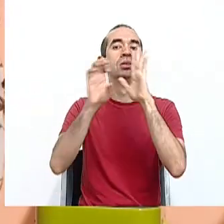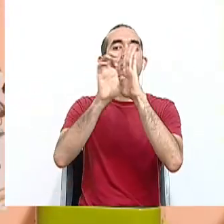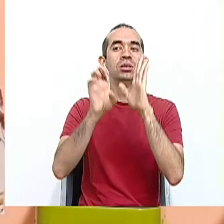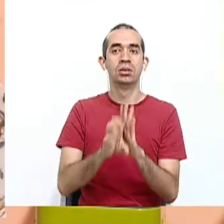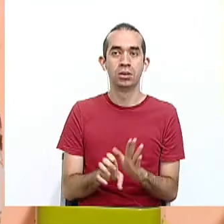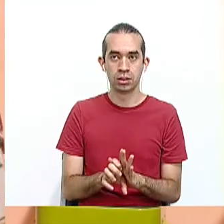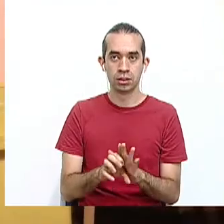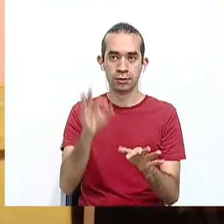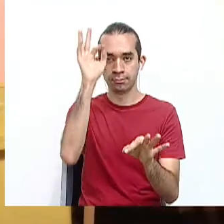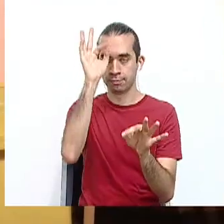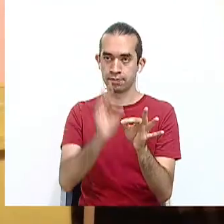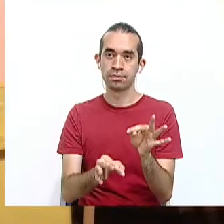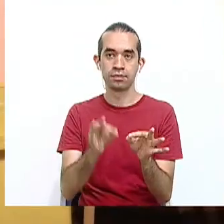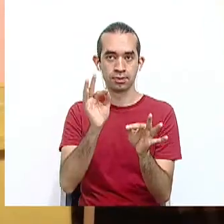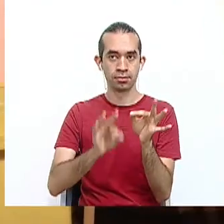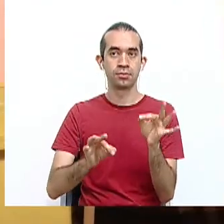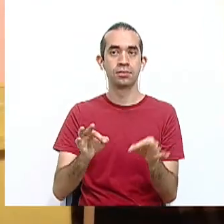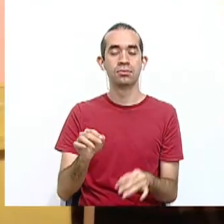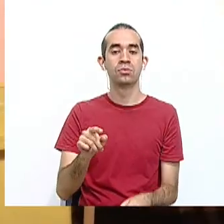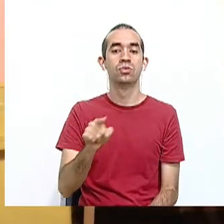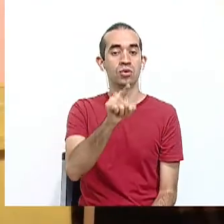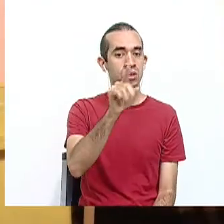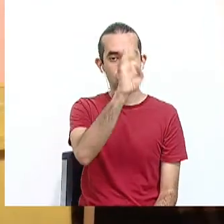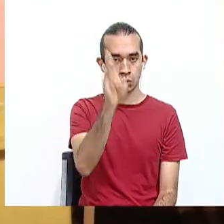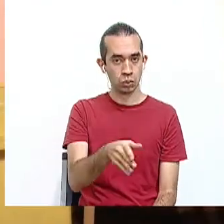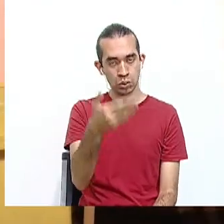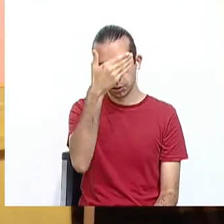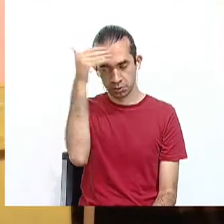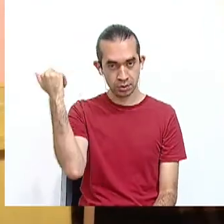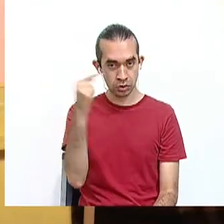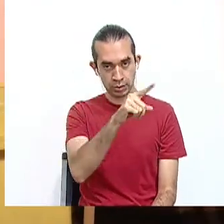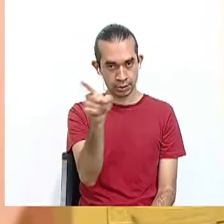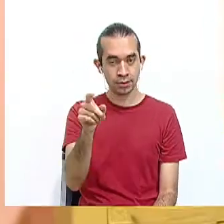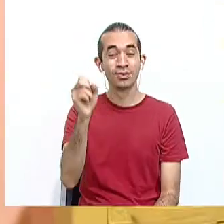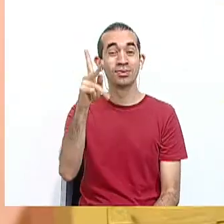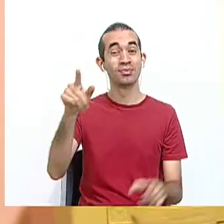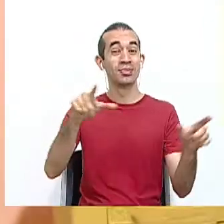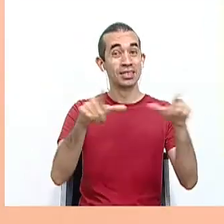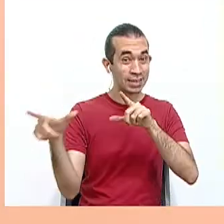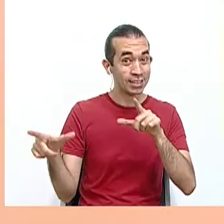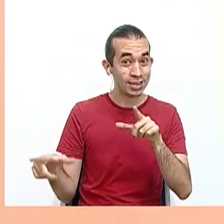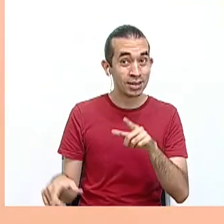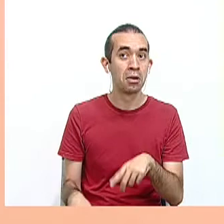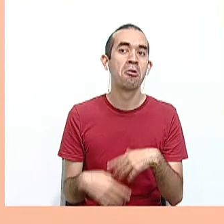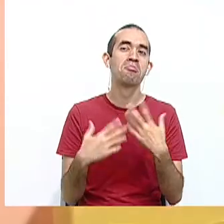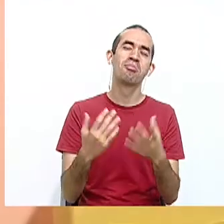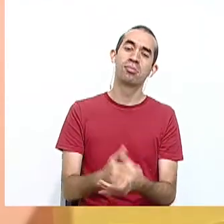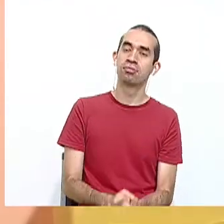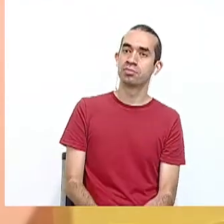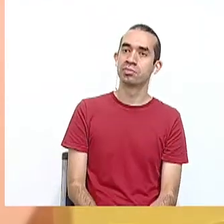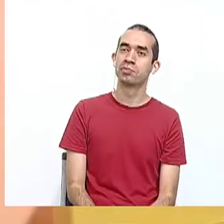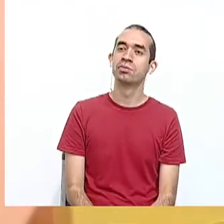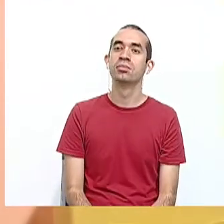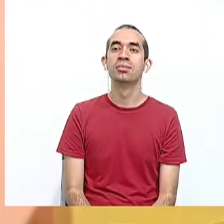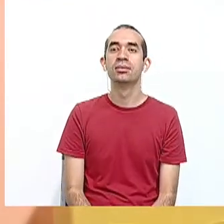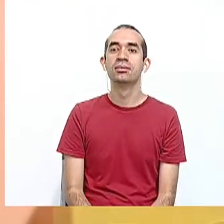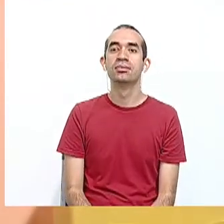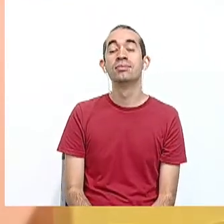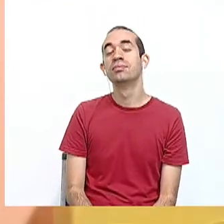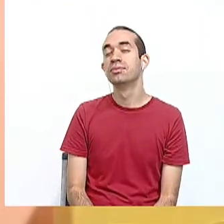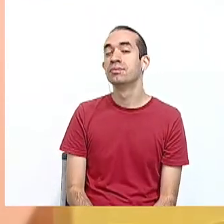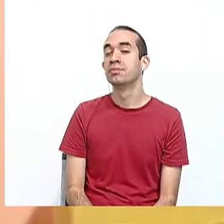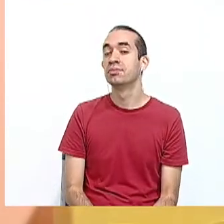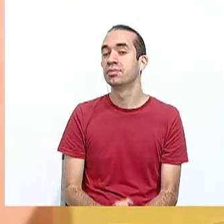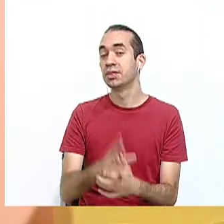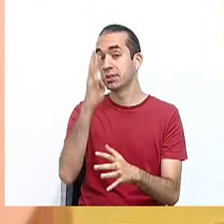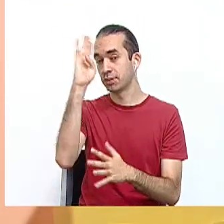ejemplos bastante sencillos para que nunca más se les olvide. ¿Sí? ¿Listos? Bueno. Vamos a inventar